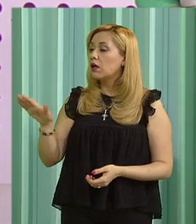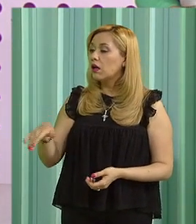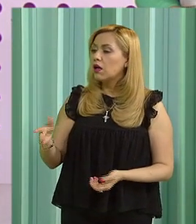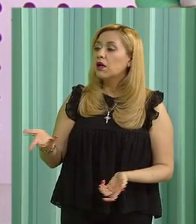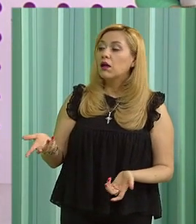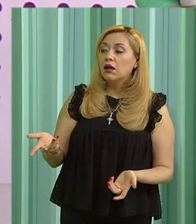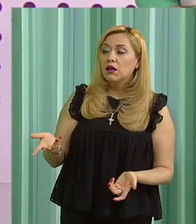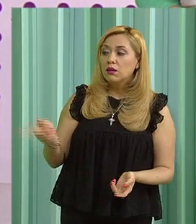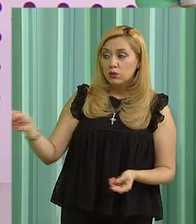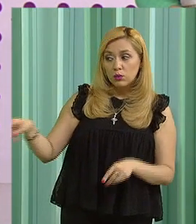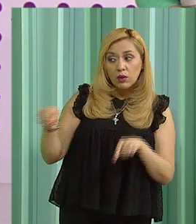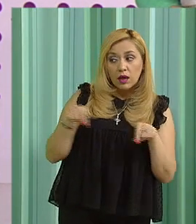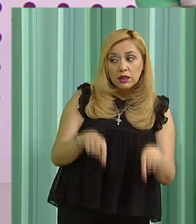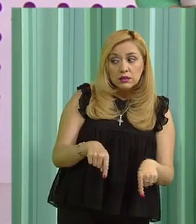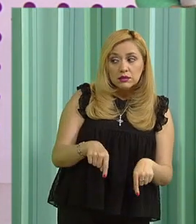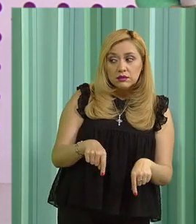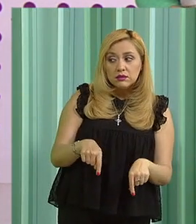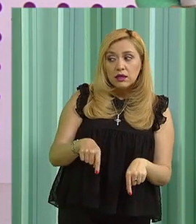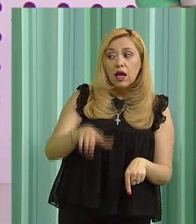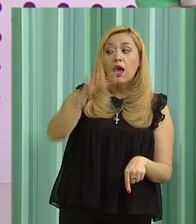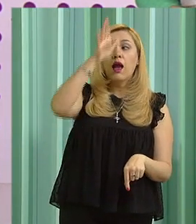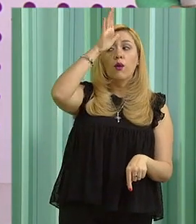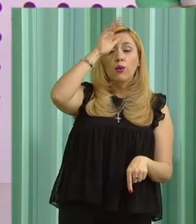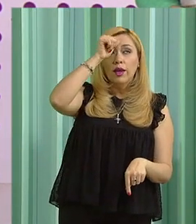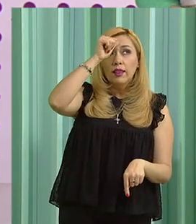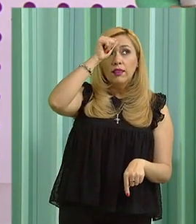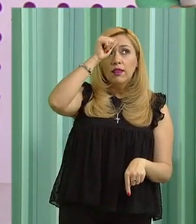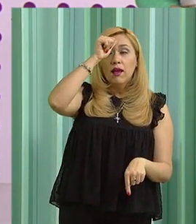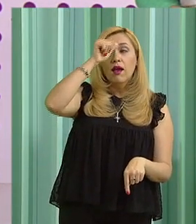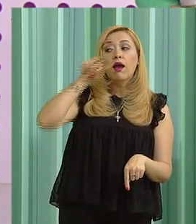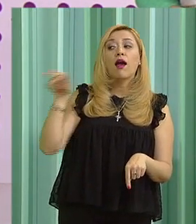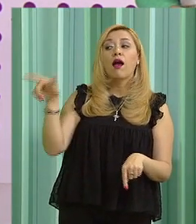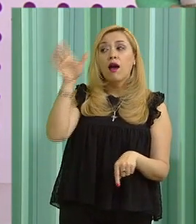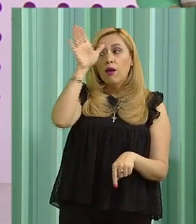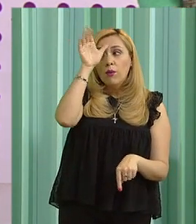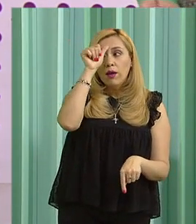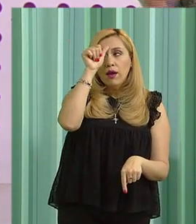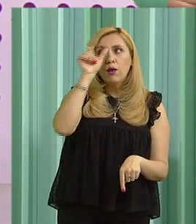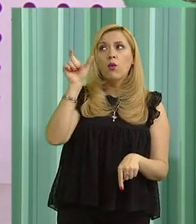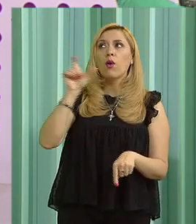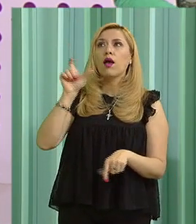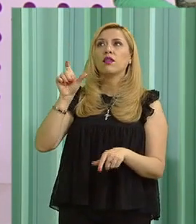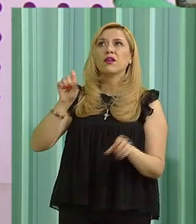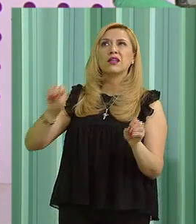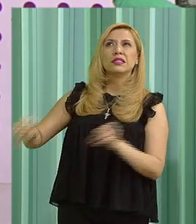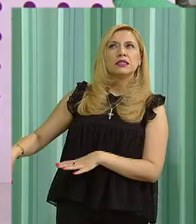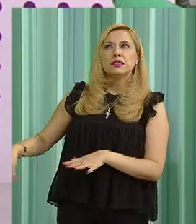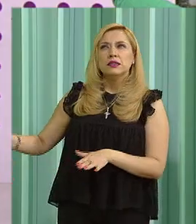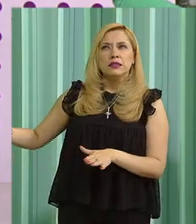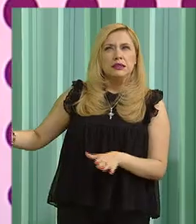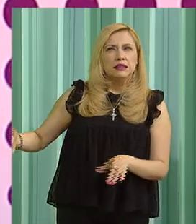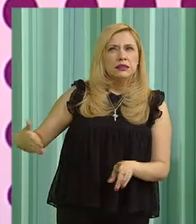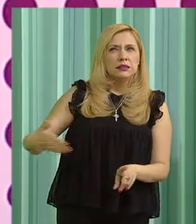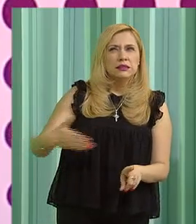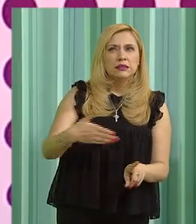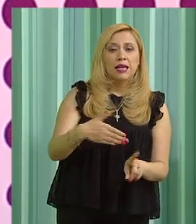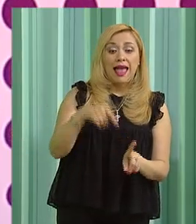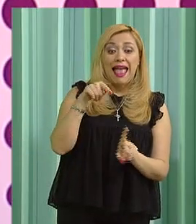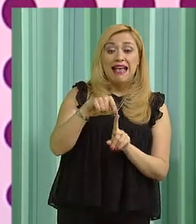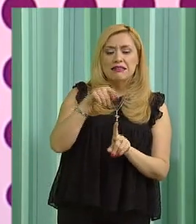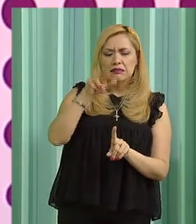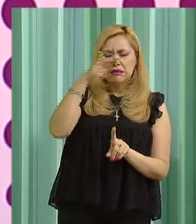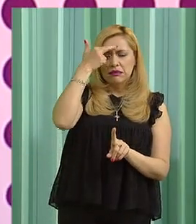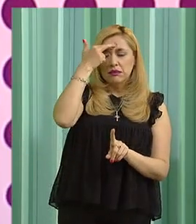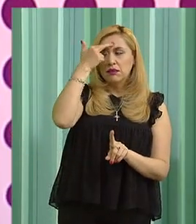algo, acuérdate, ¿no? Acuérdate de la que sentiste cuando saliste y que te trajo por acá. Yo creo que eso es lo